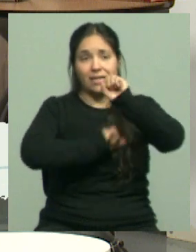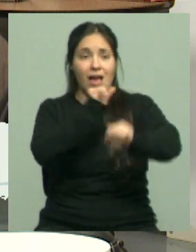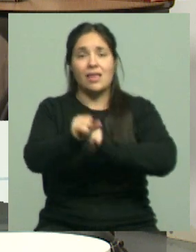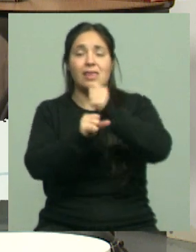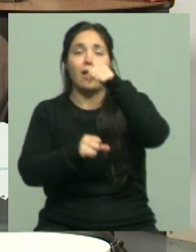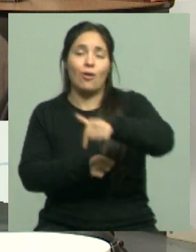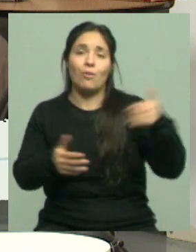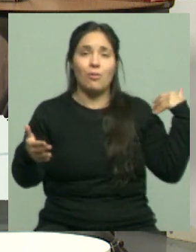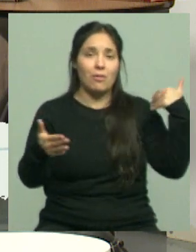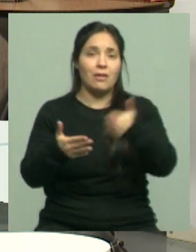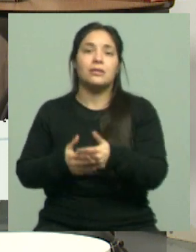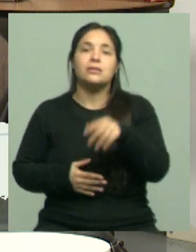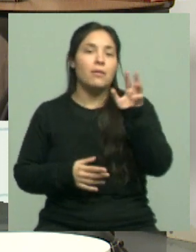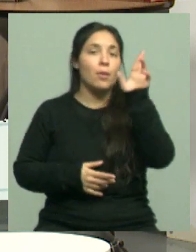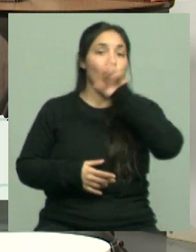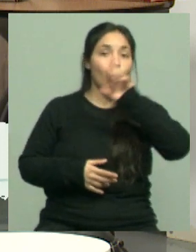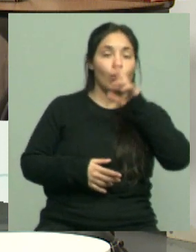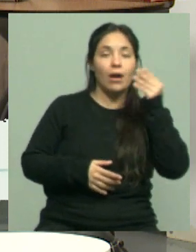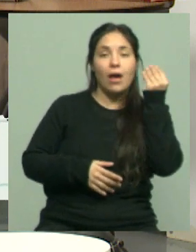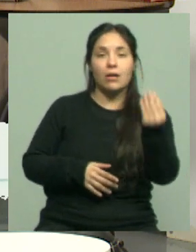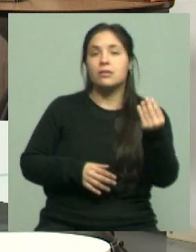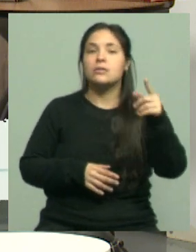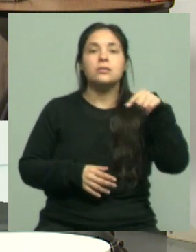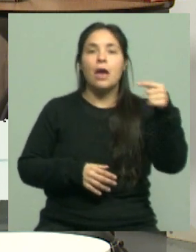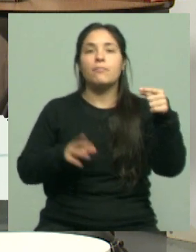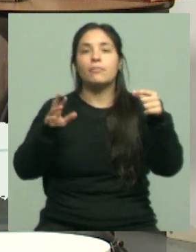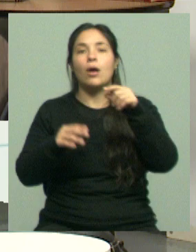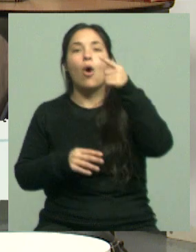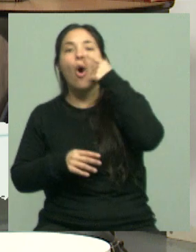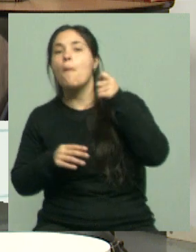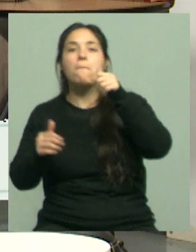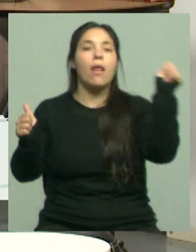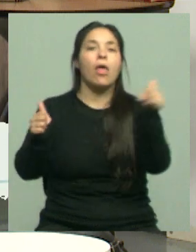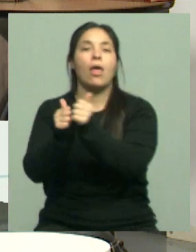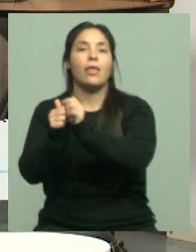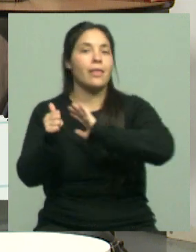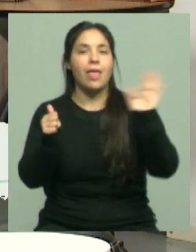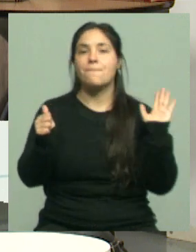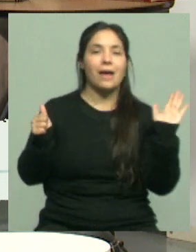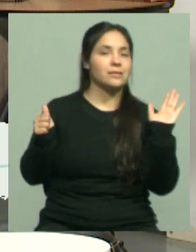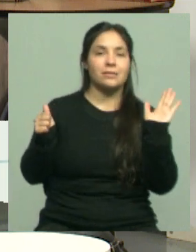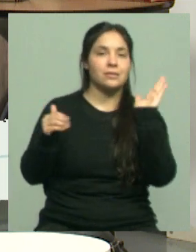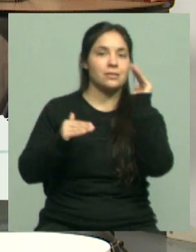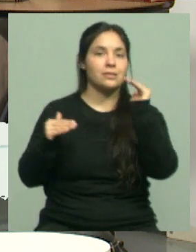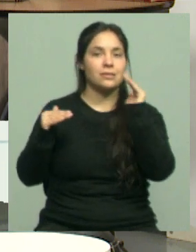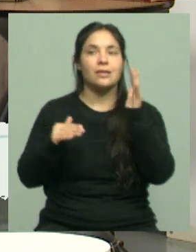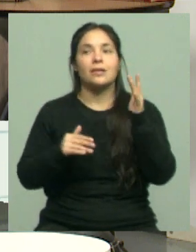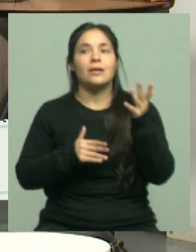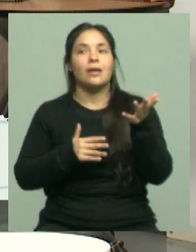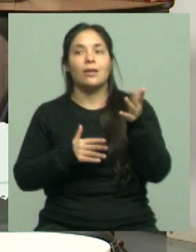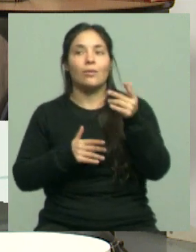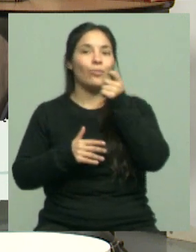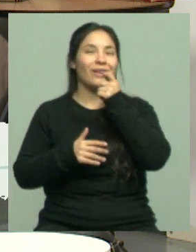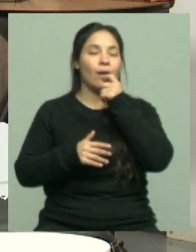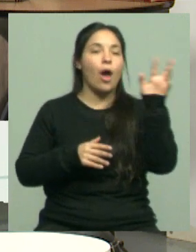muy relegado al hombre. Ha sido su complemento o como un disparador de la historia, ya sea como la Femme Fatale,